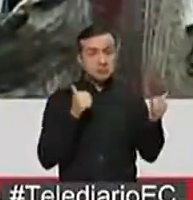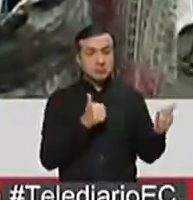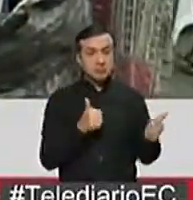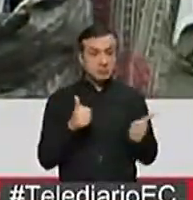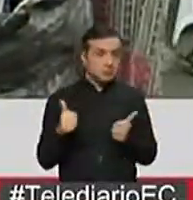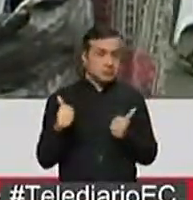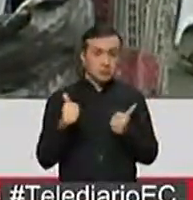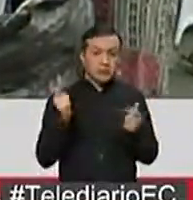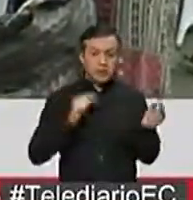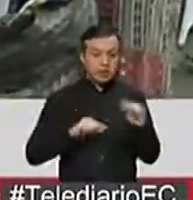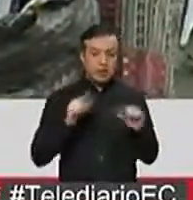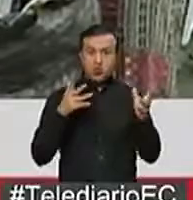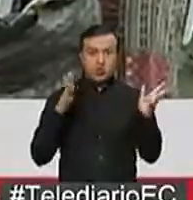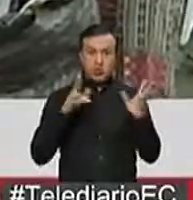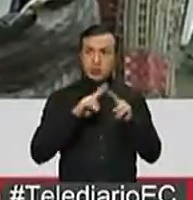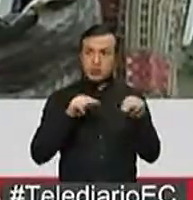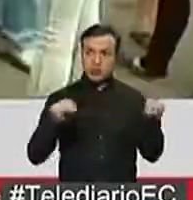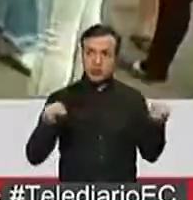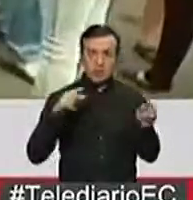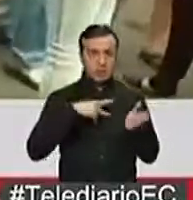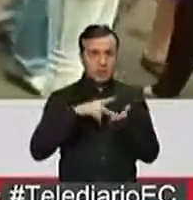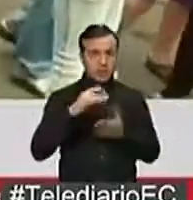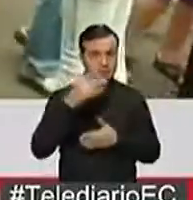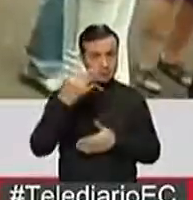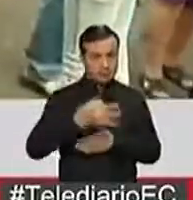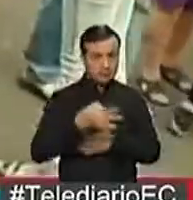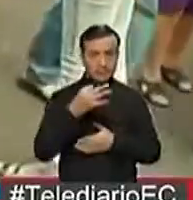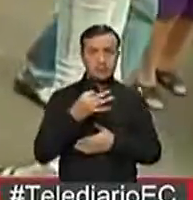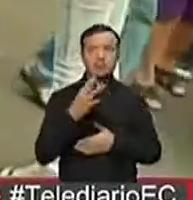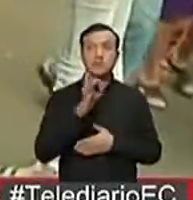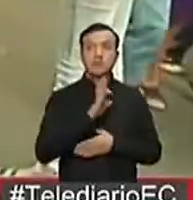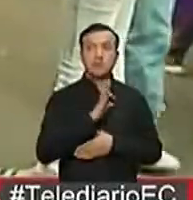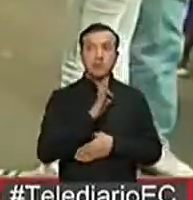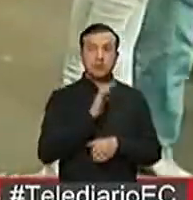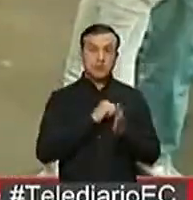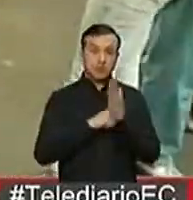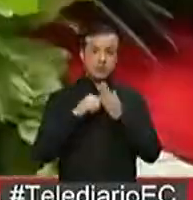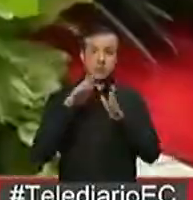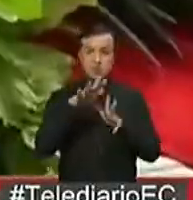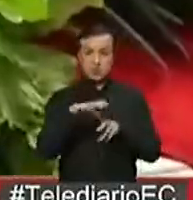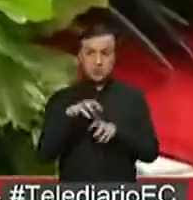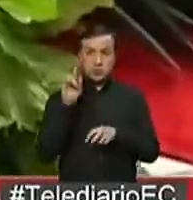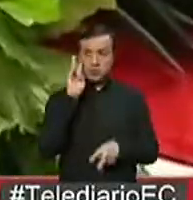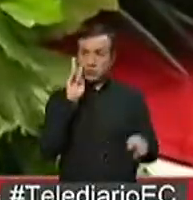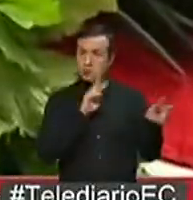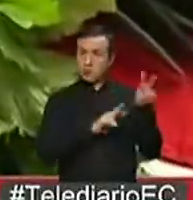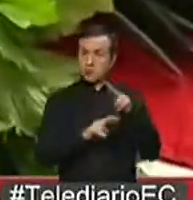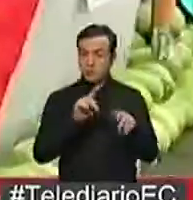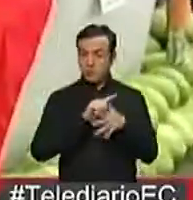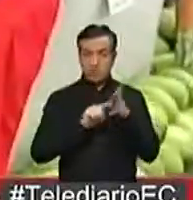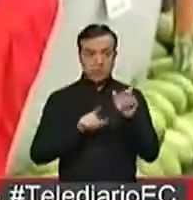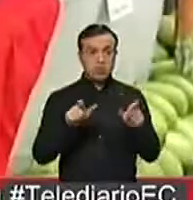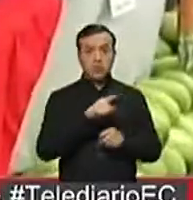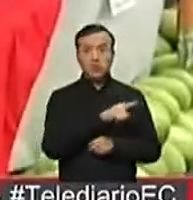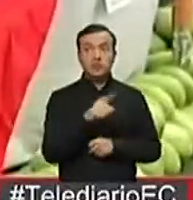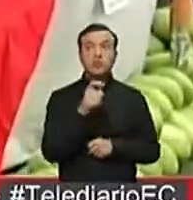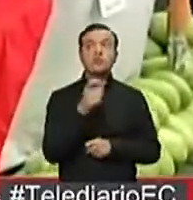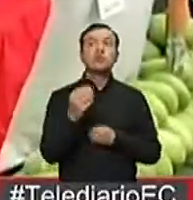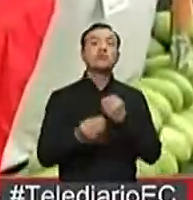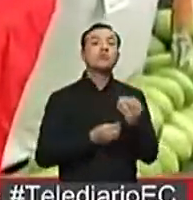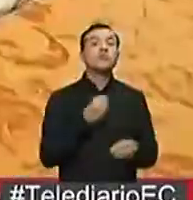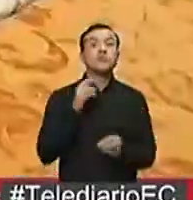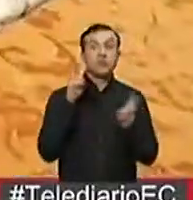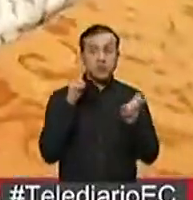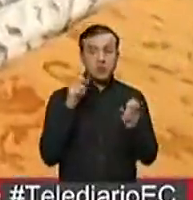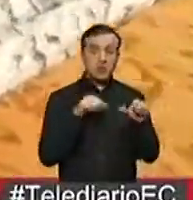usen pesticidas y que sean un precio justo. Durante la feria, técnicos del Ministerio de Agricultura conocieron las necesidades de los productores en temas